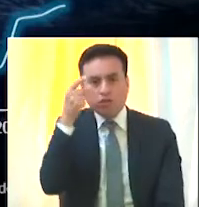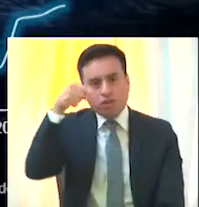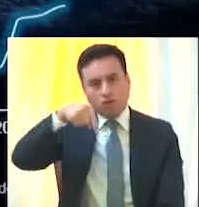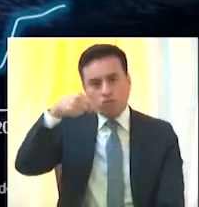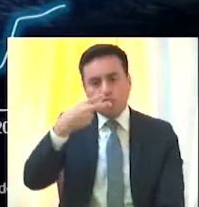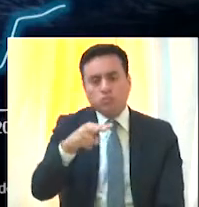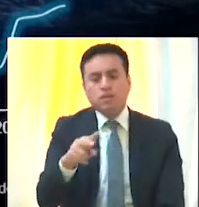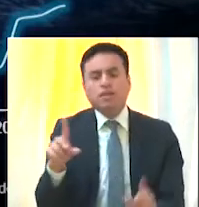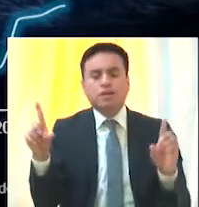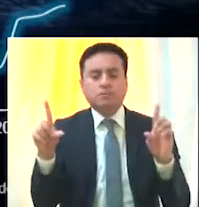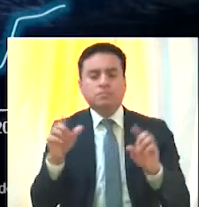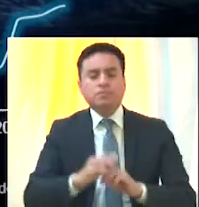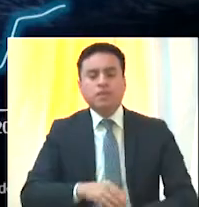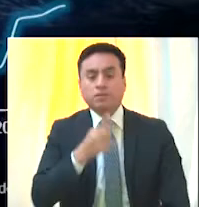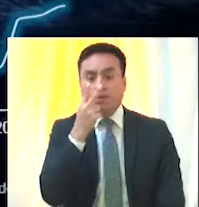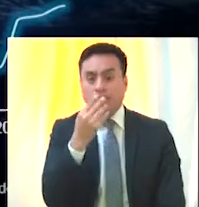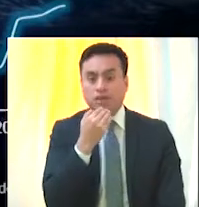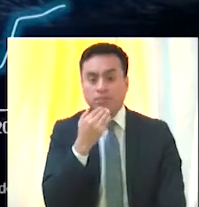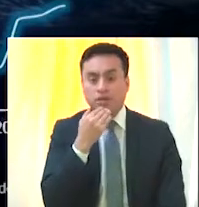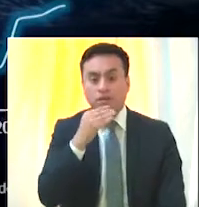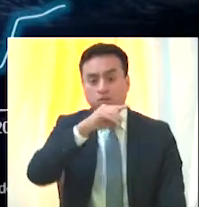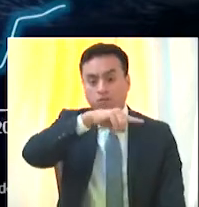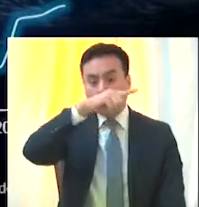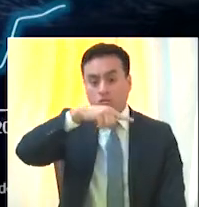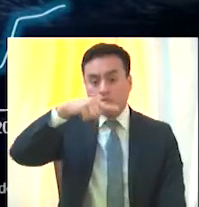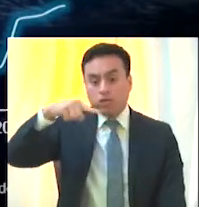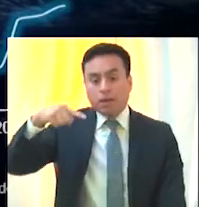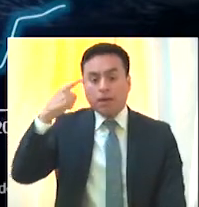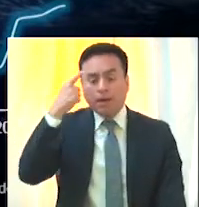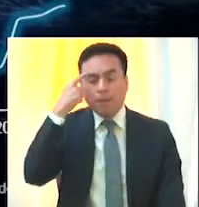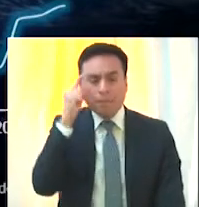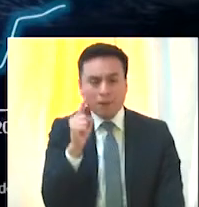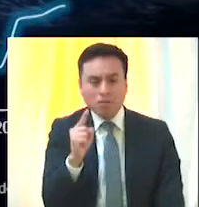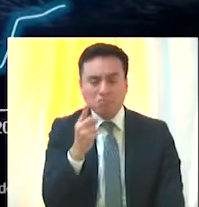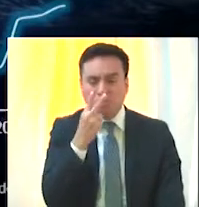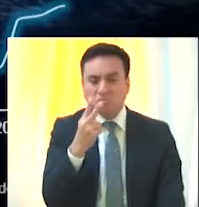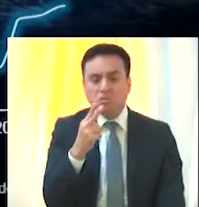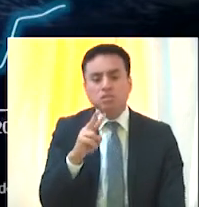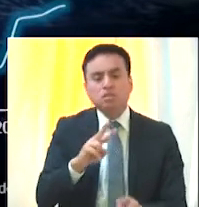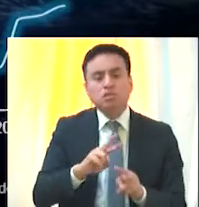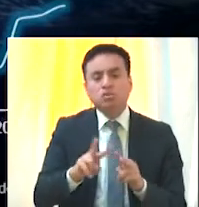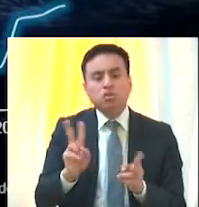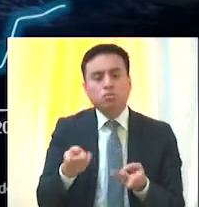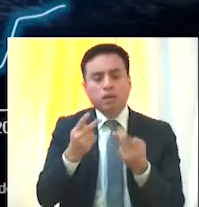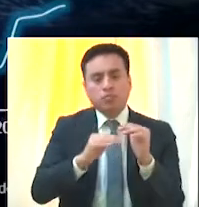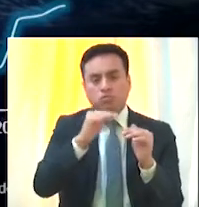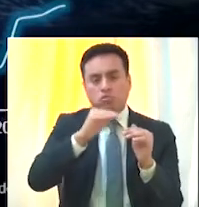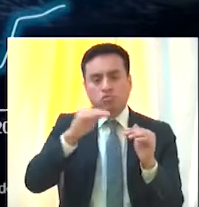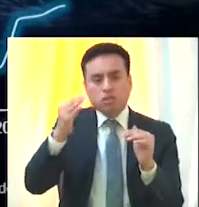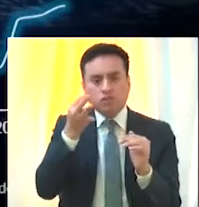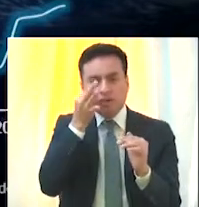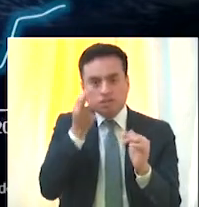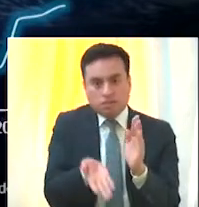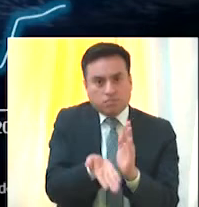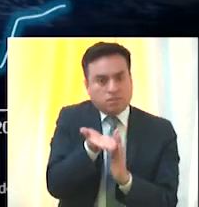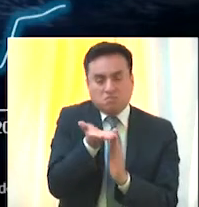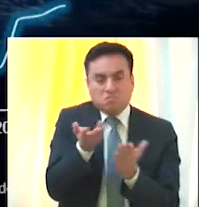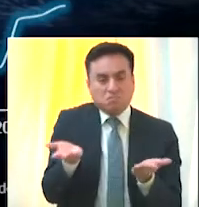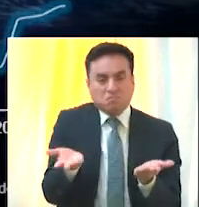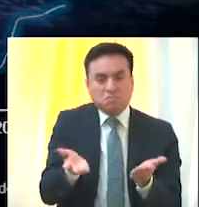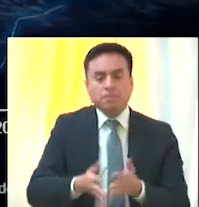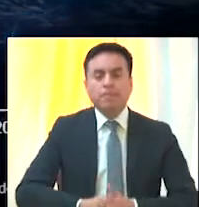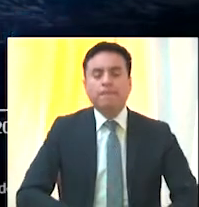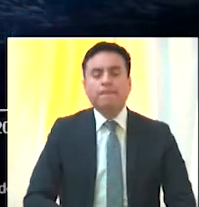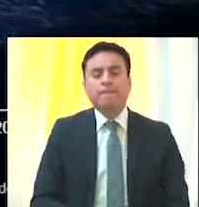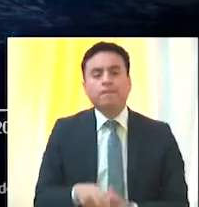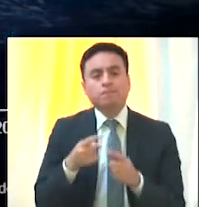en su pantalla. Ustedes ven que también hay fluctuaciones, pero esencialmente no recuperamos lo que realmente se observa, que es ese incremento.